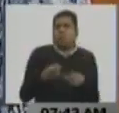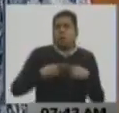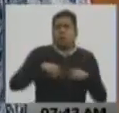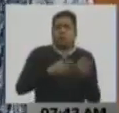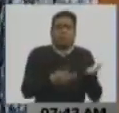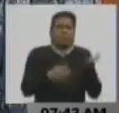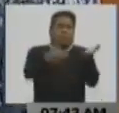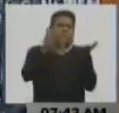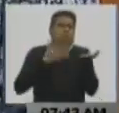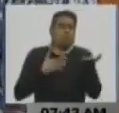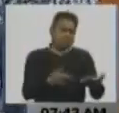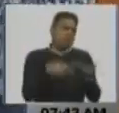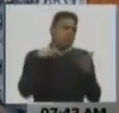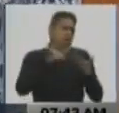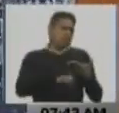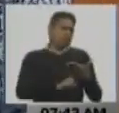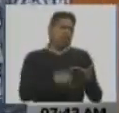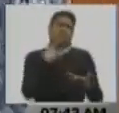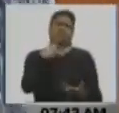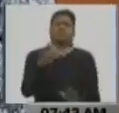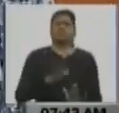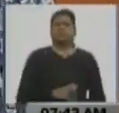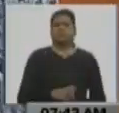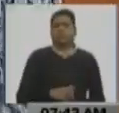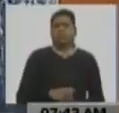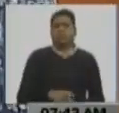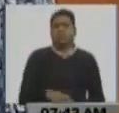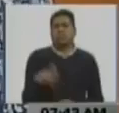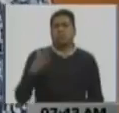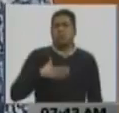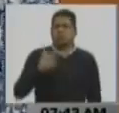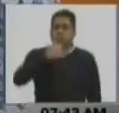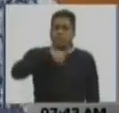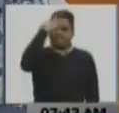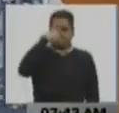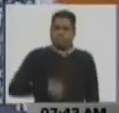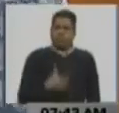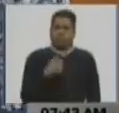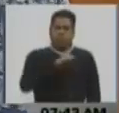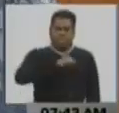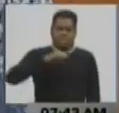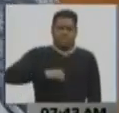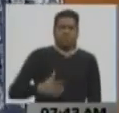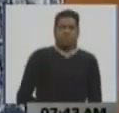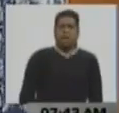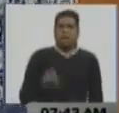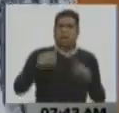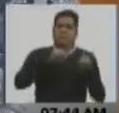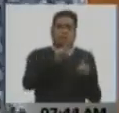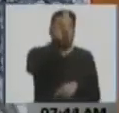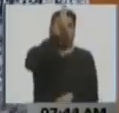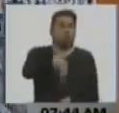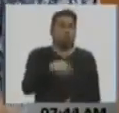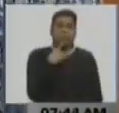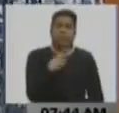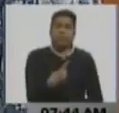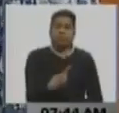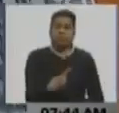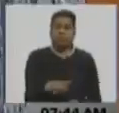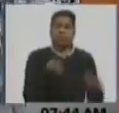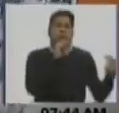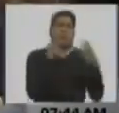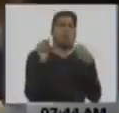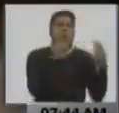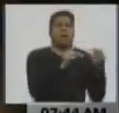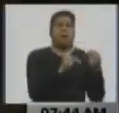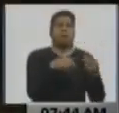puede entregar un trabajo diciéndonos exactamente cuál es su posición. Pero nunca podemos decir que eso se ha discutido en el